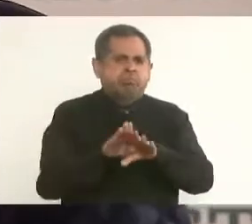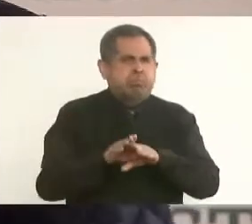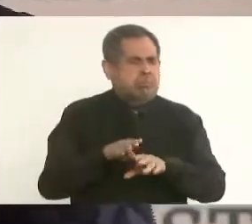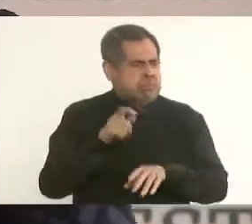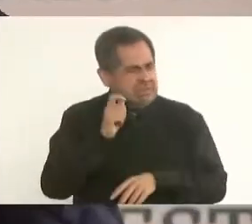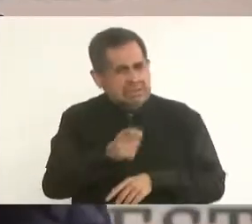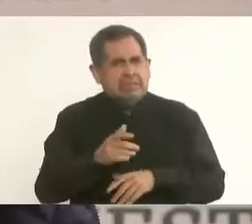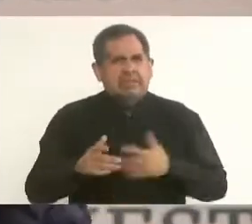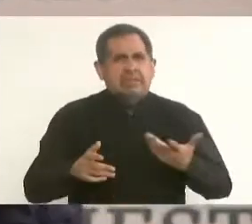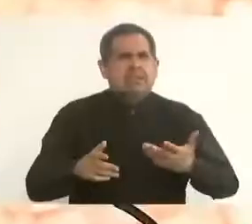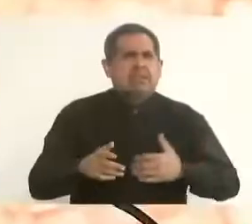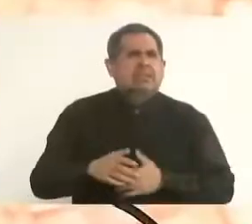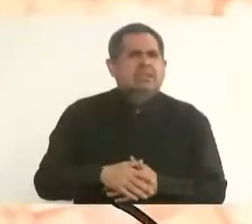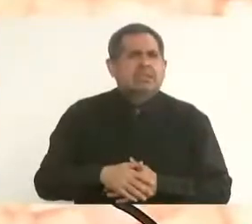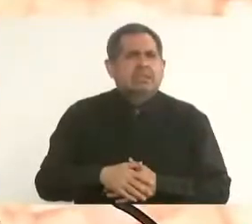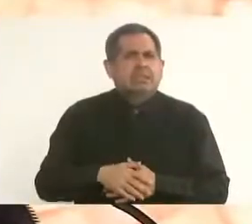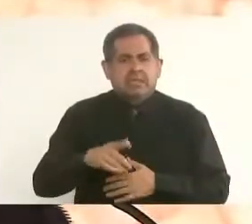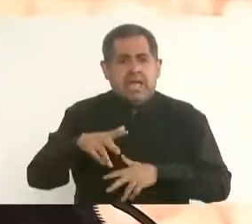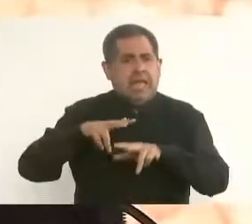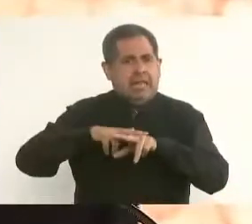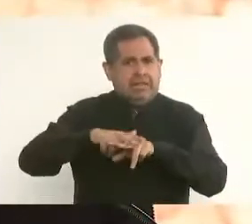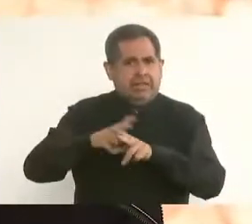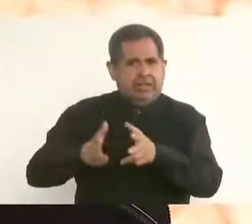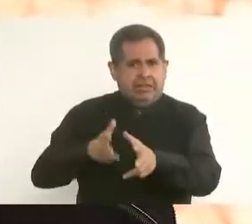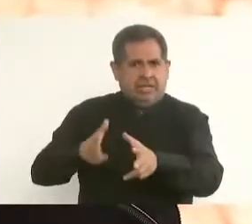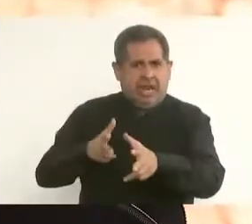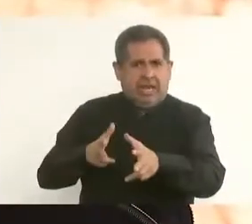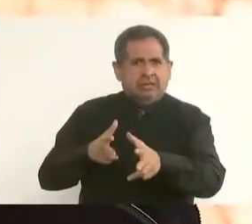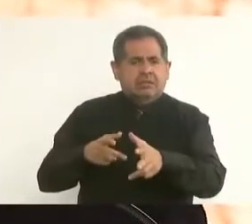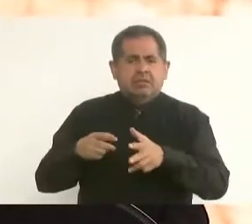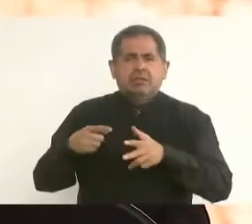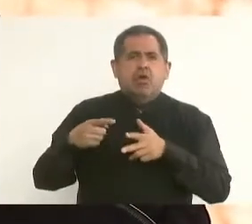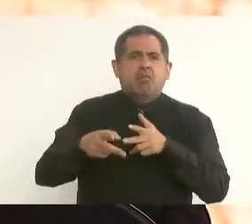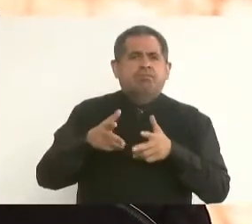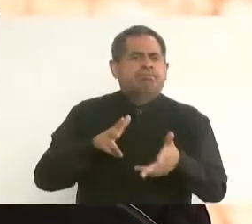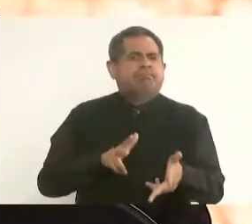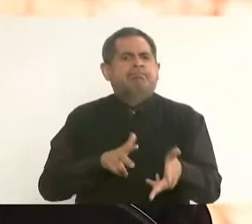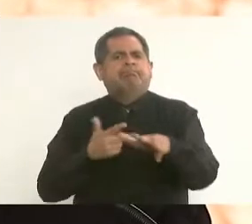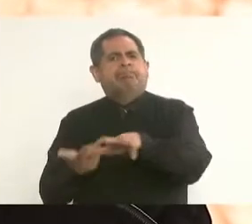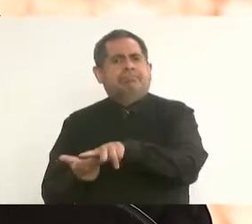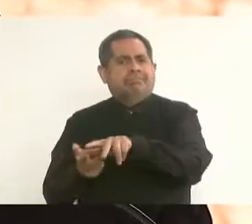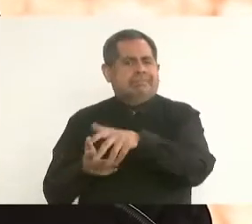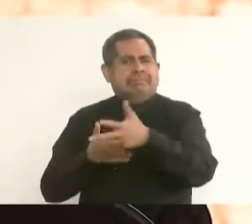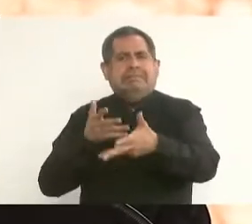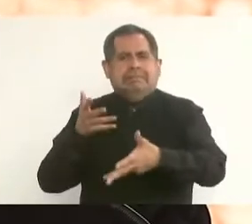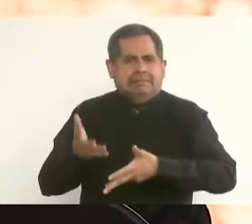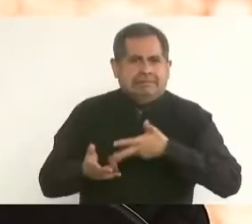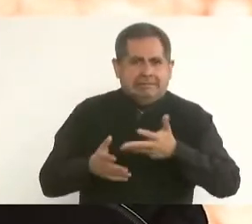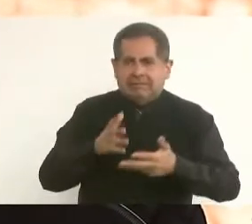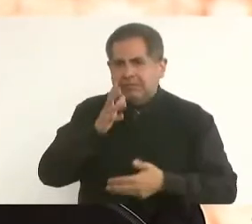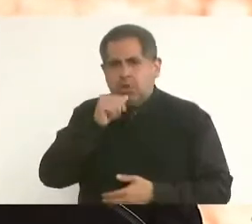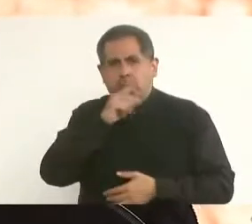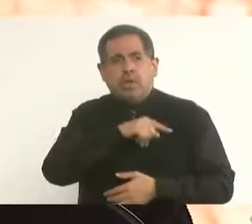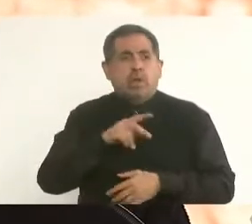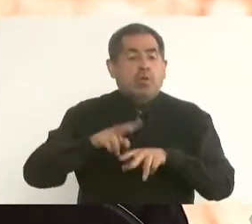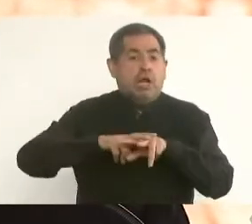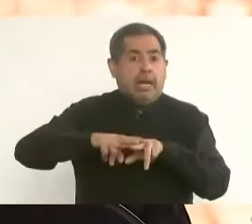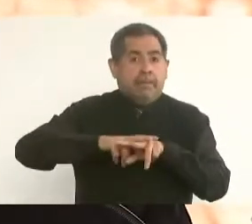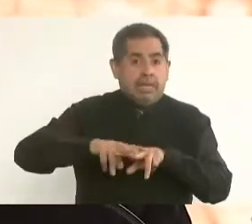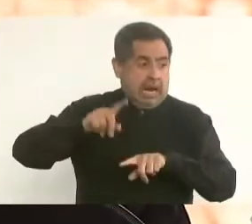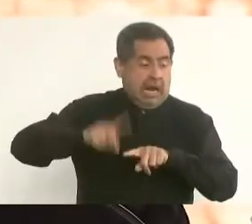descarrilan el tren, o ya no pueden continuar porque levantan las